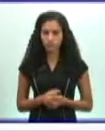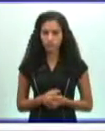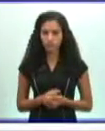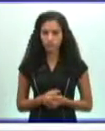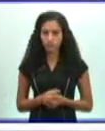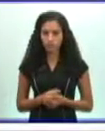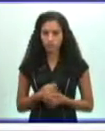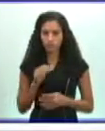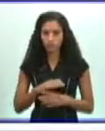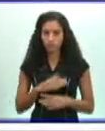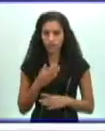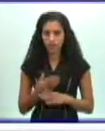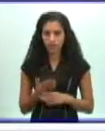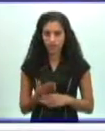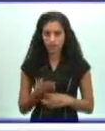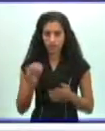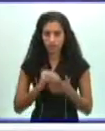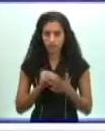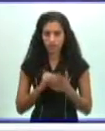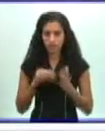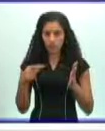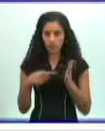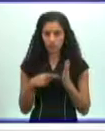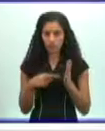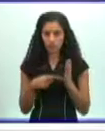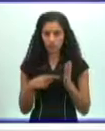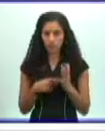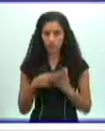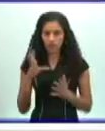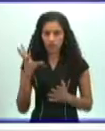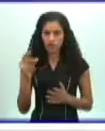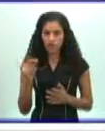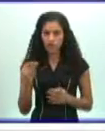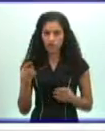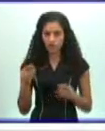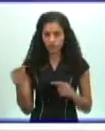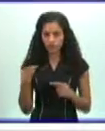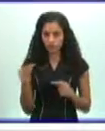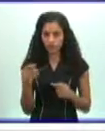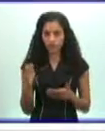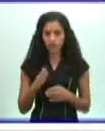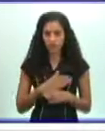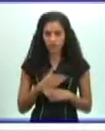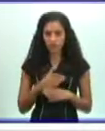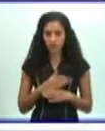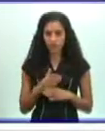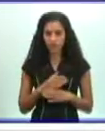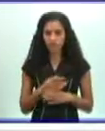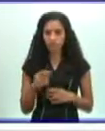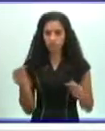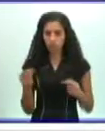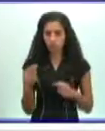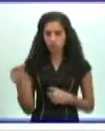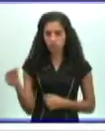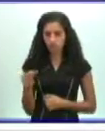Hemos aplicado la multiplicación con números de signos diferentes que nos ha dado negativa.